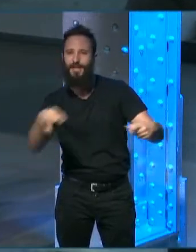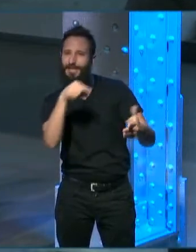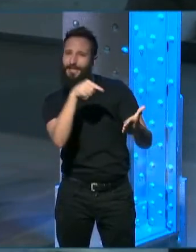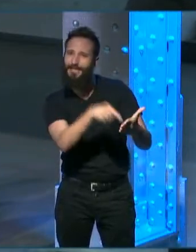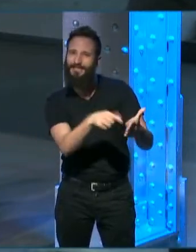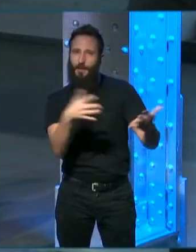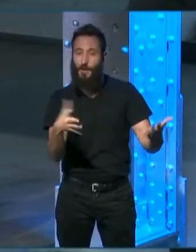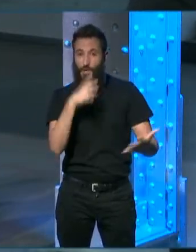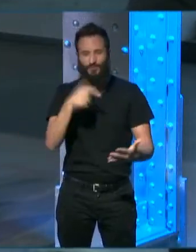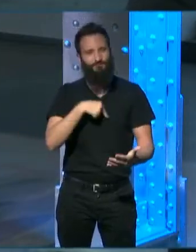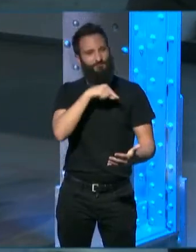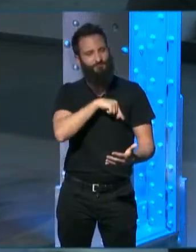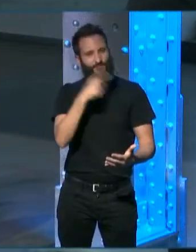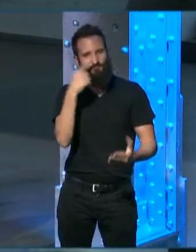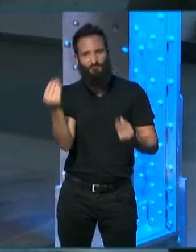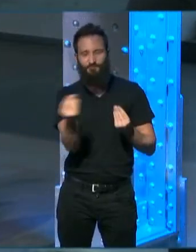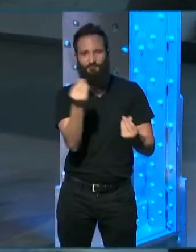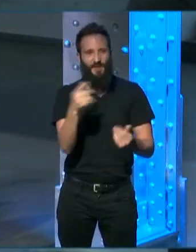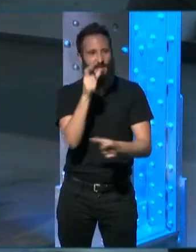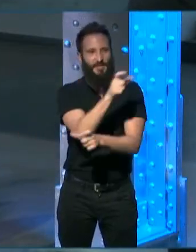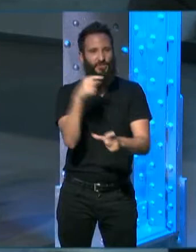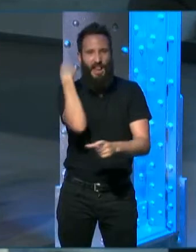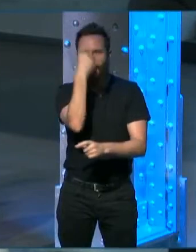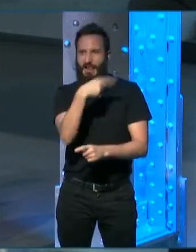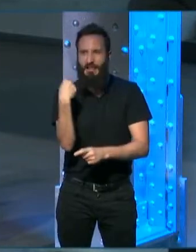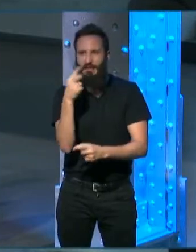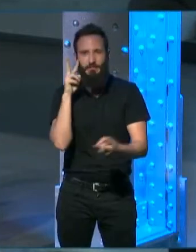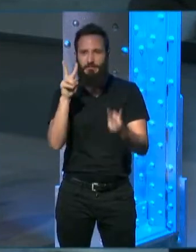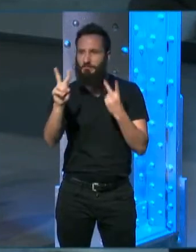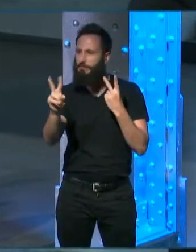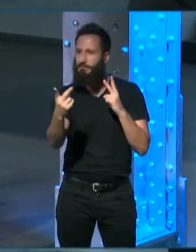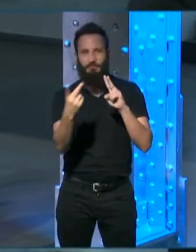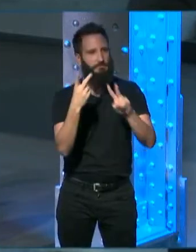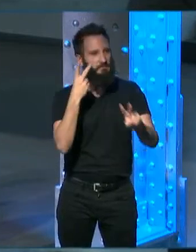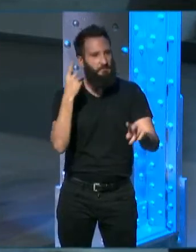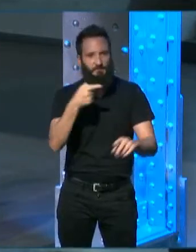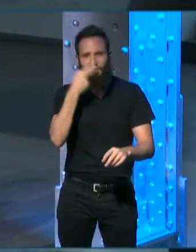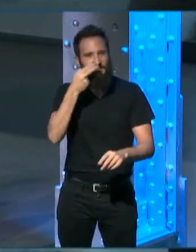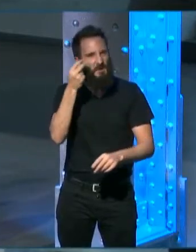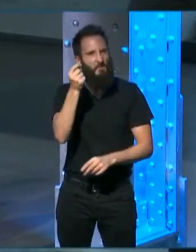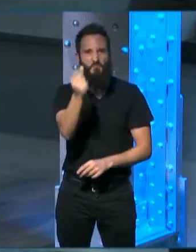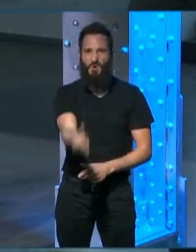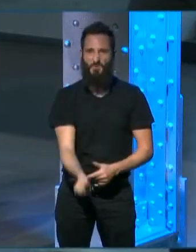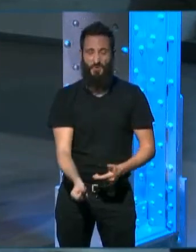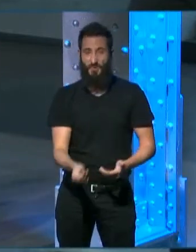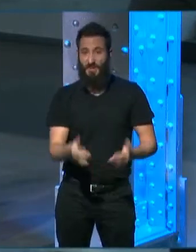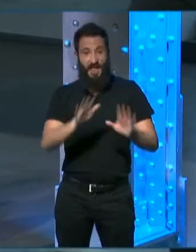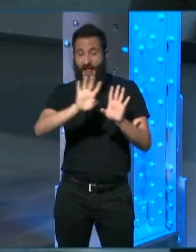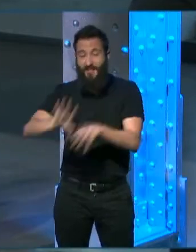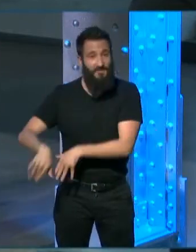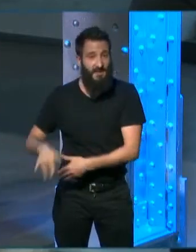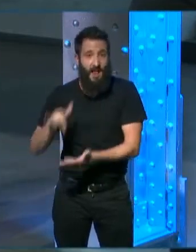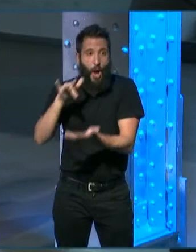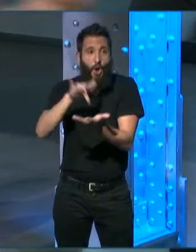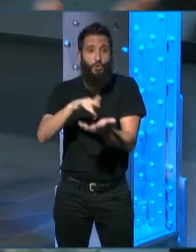cada vez menos rostros que yo me cruzo por la calle les interesa eso. Y a lo mejor eso hará que en algún momento un